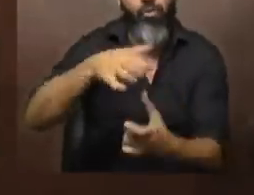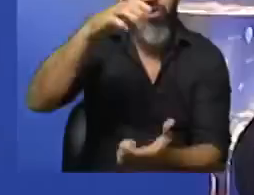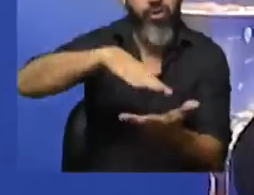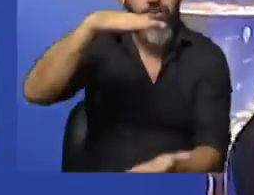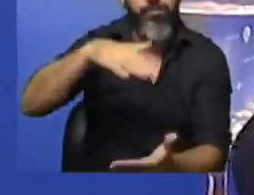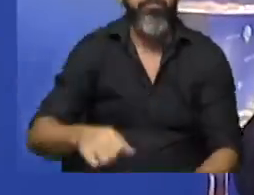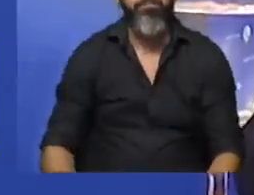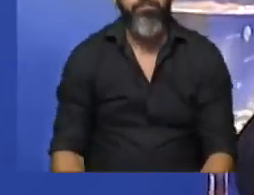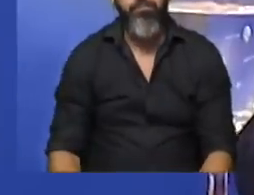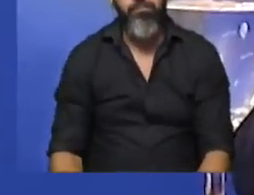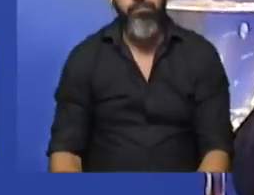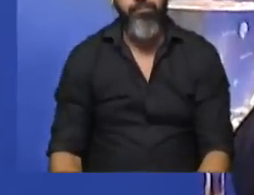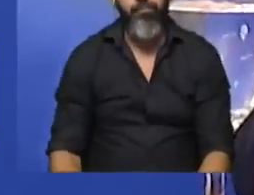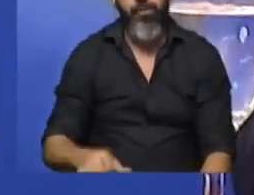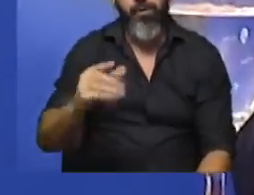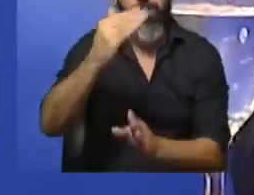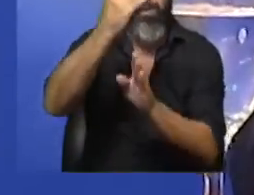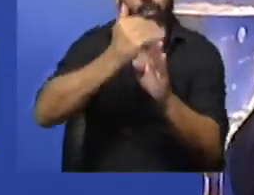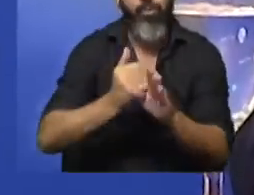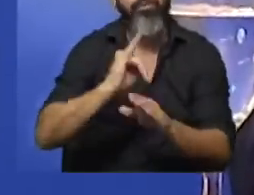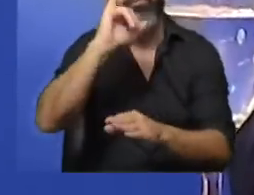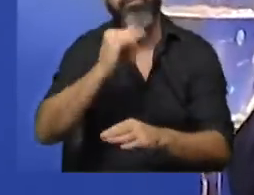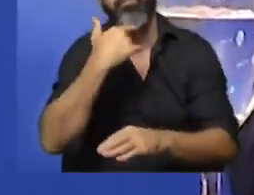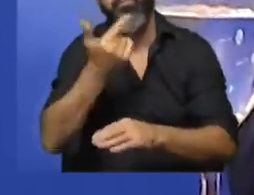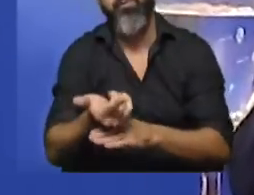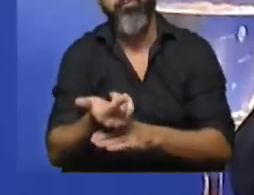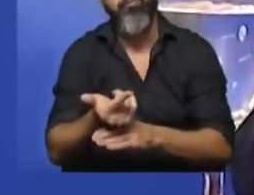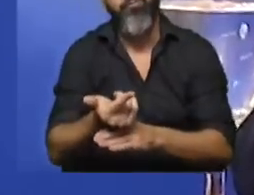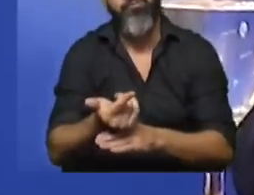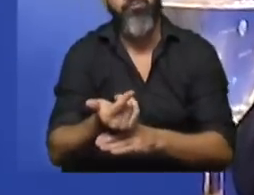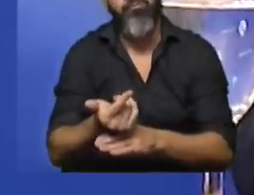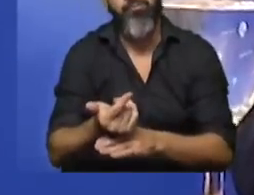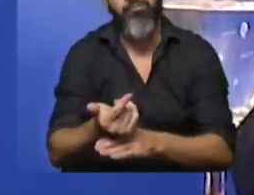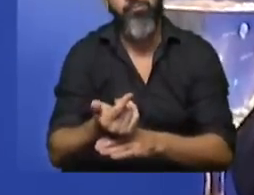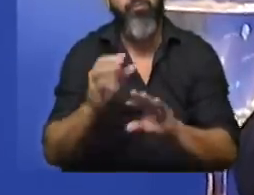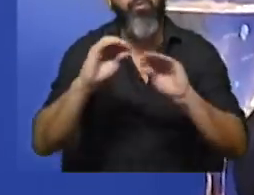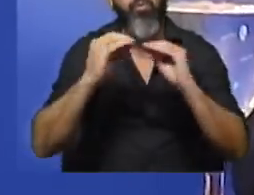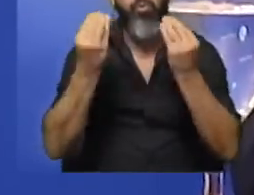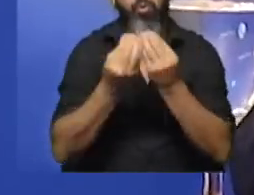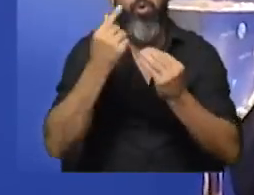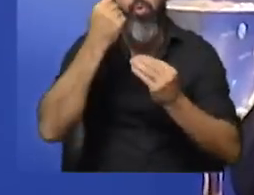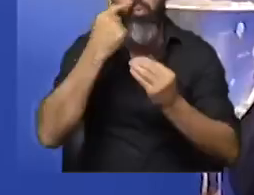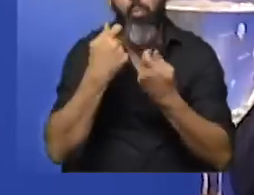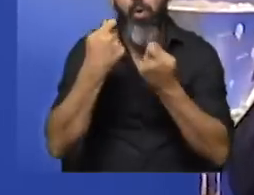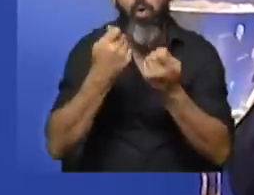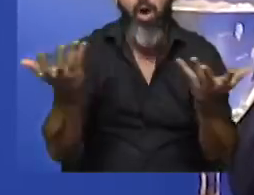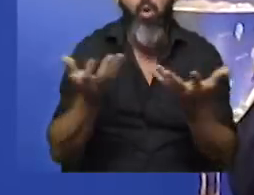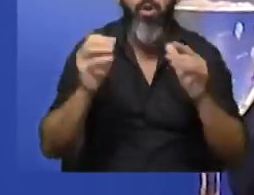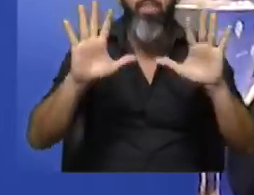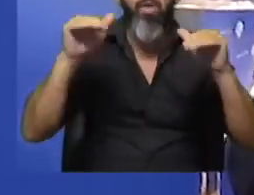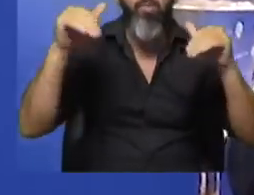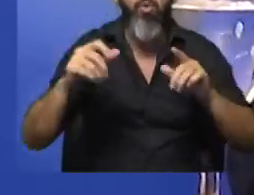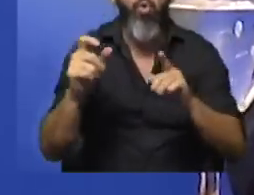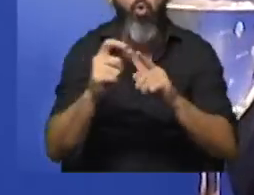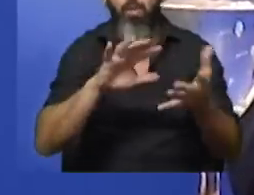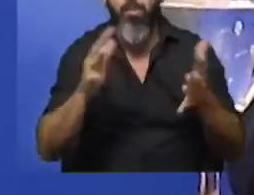sobre esta exoneración si fuera el el número actual de consumo estaría en el entorno los